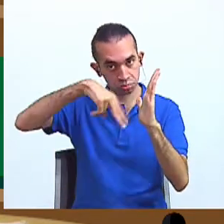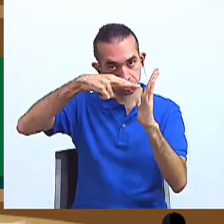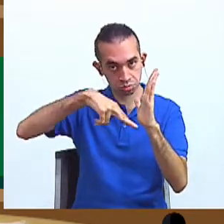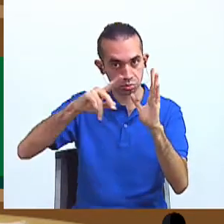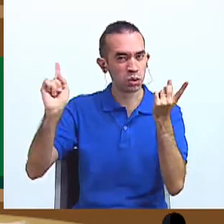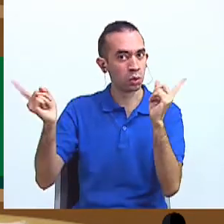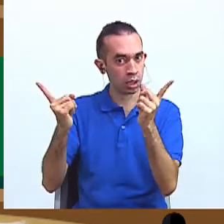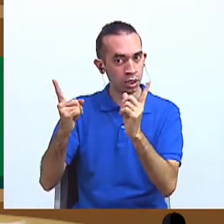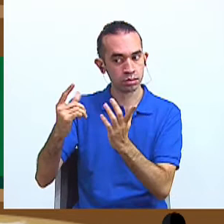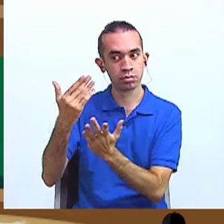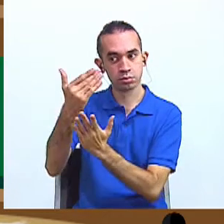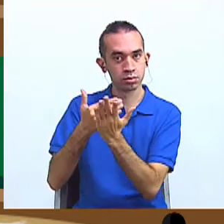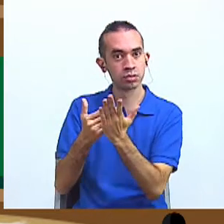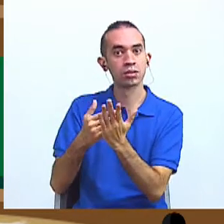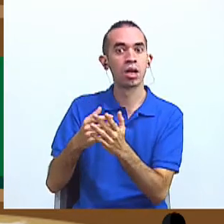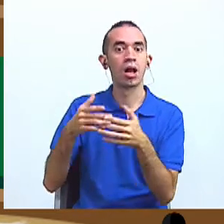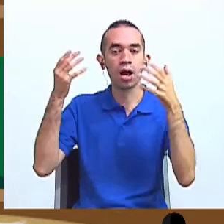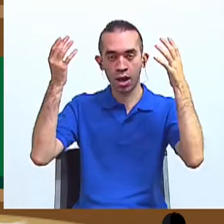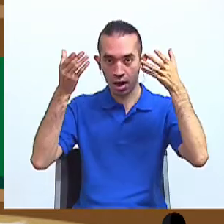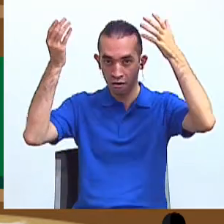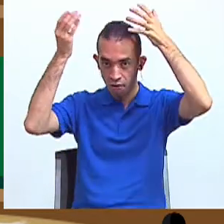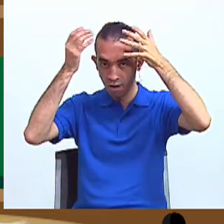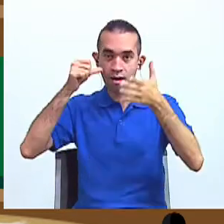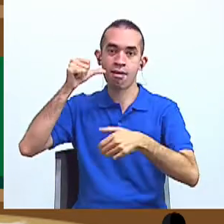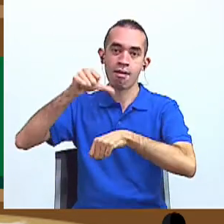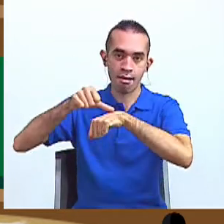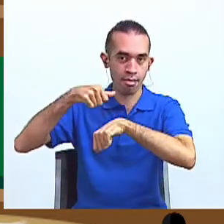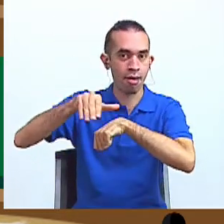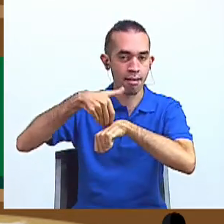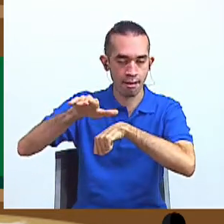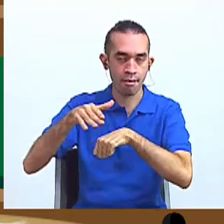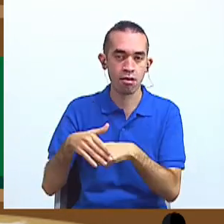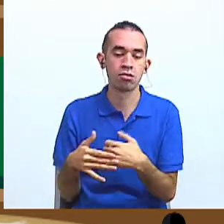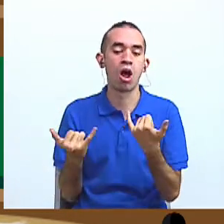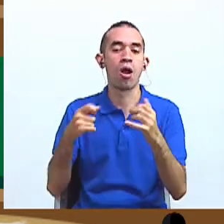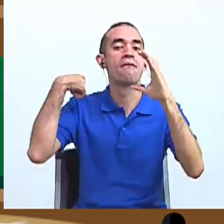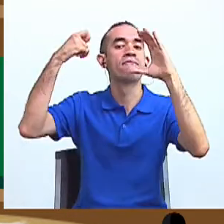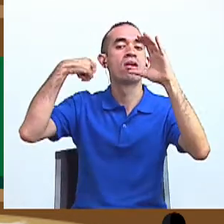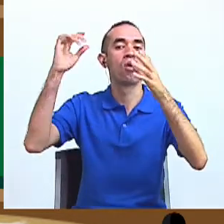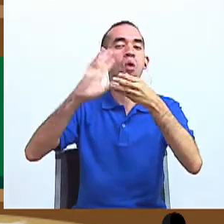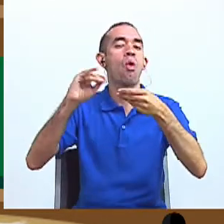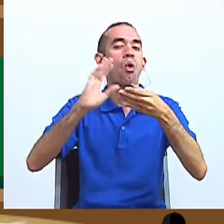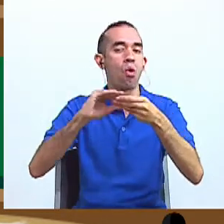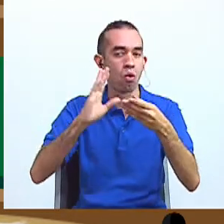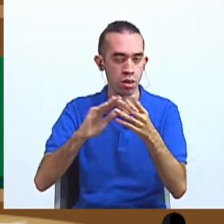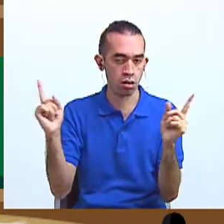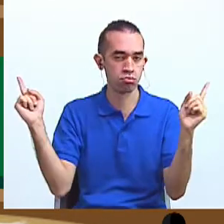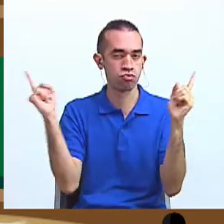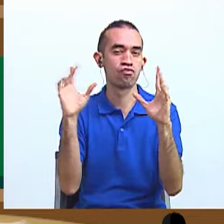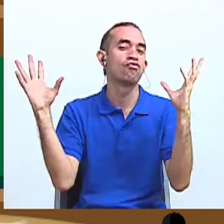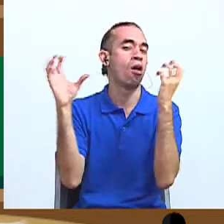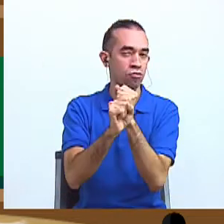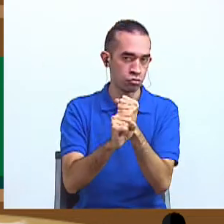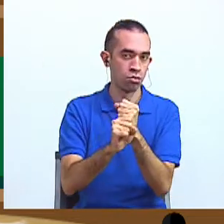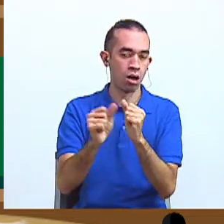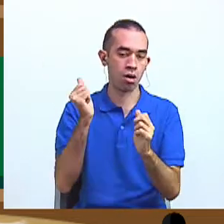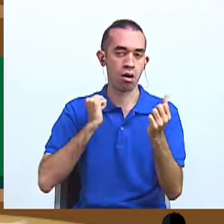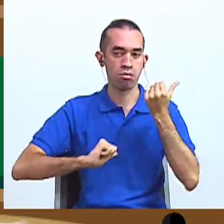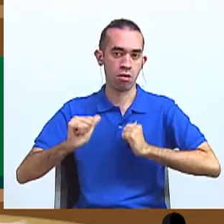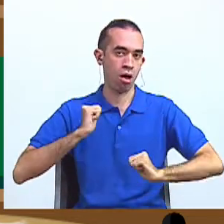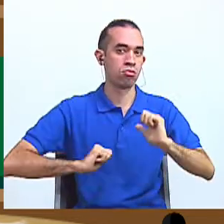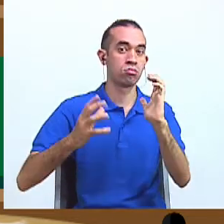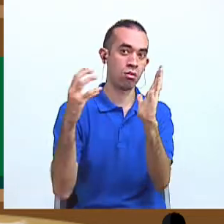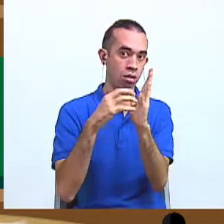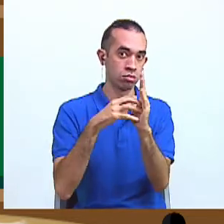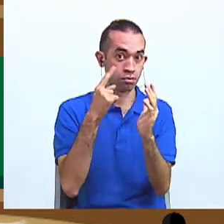del rey, vemos un video que nos va a narrar los principales hechos de este argumento, de este texto dramático?